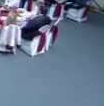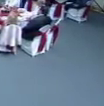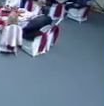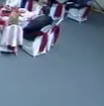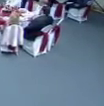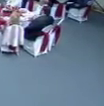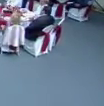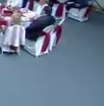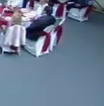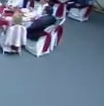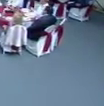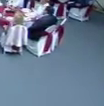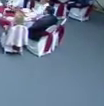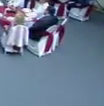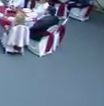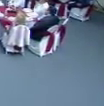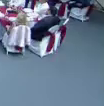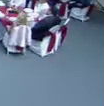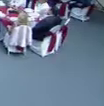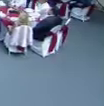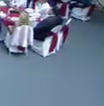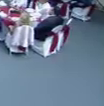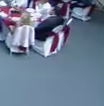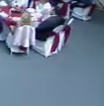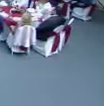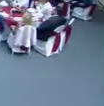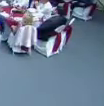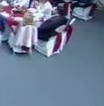Buenas tardes a todos.